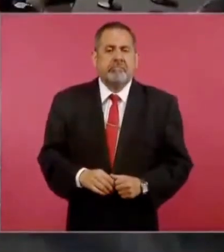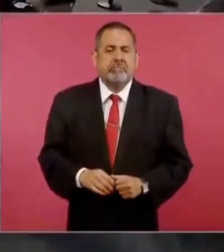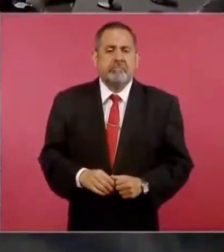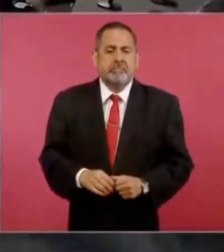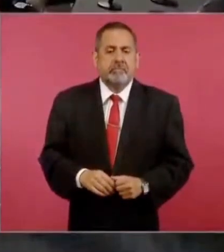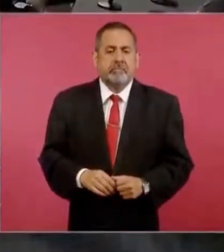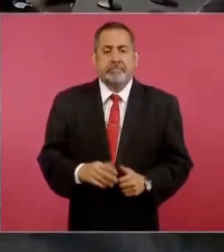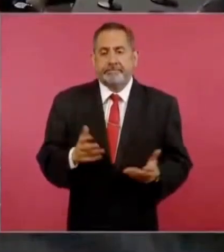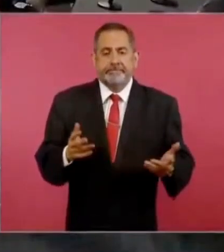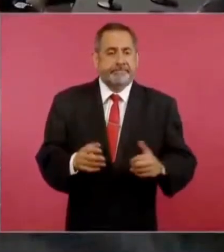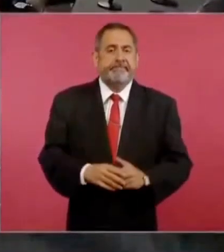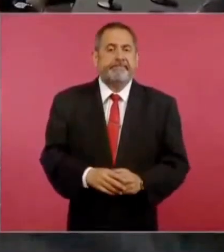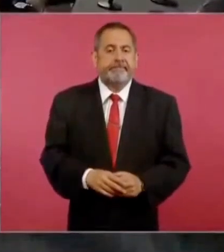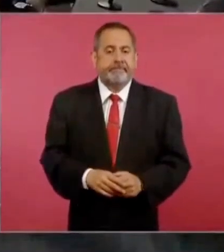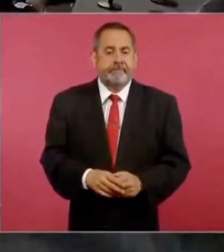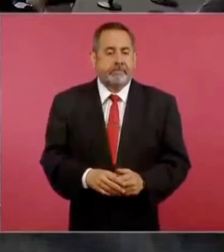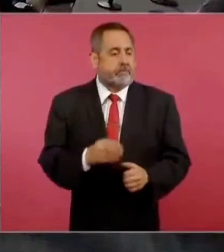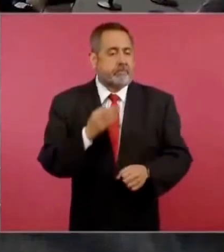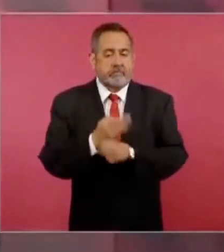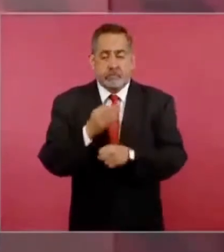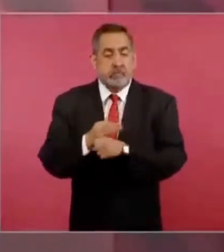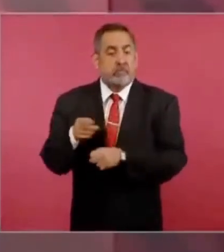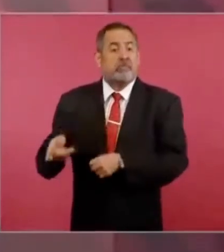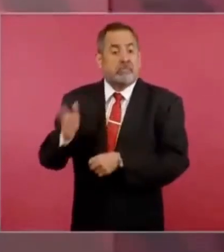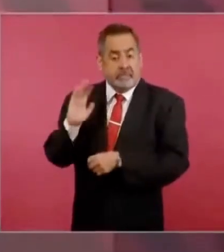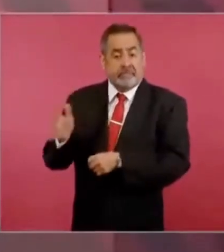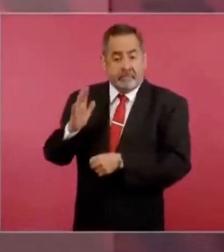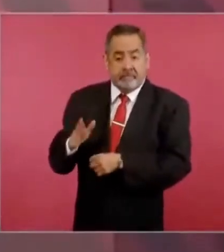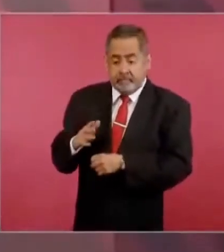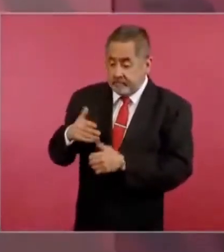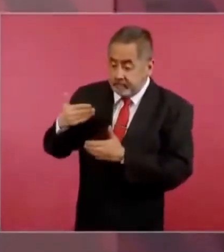está saliendo la primera generación